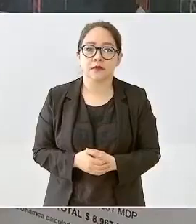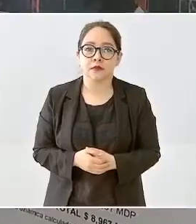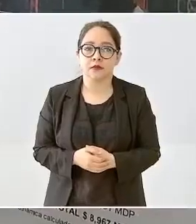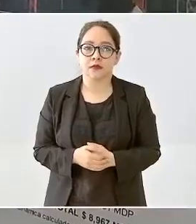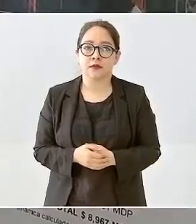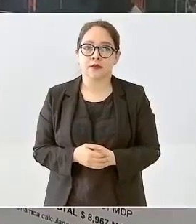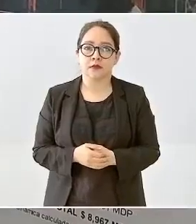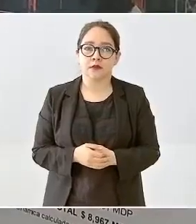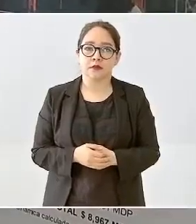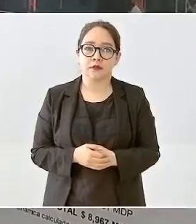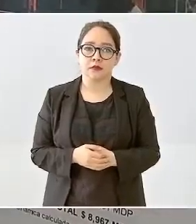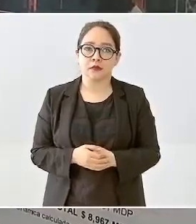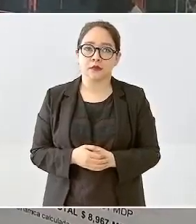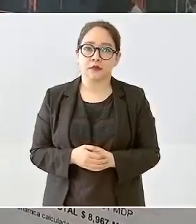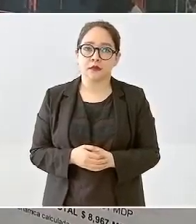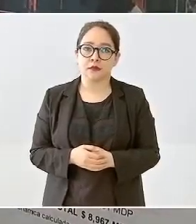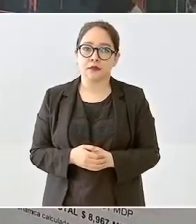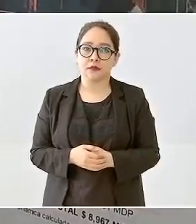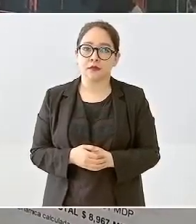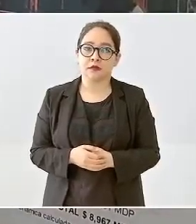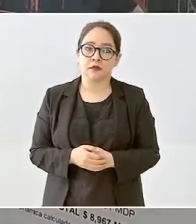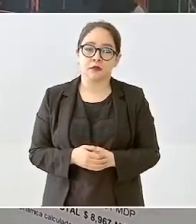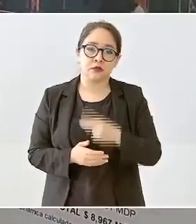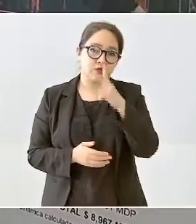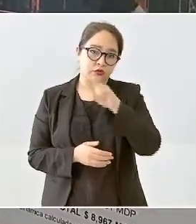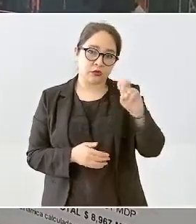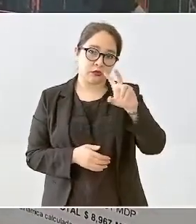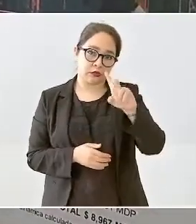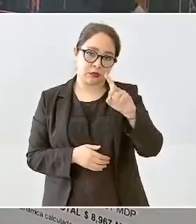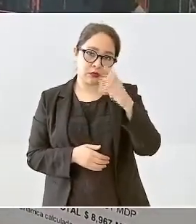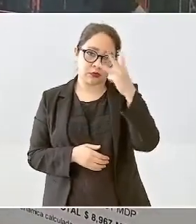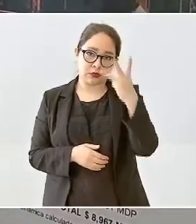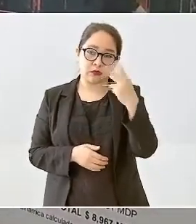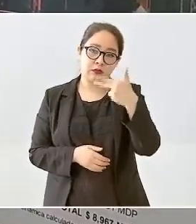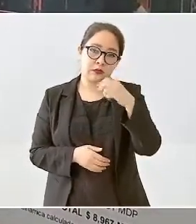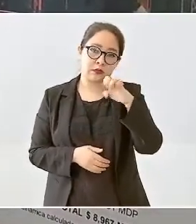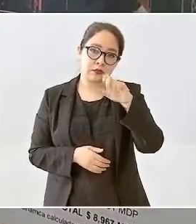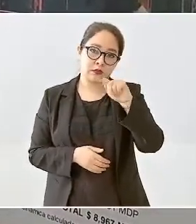son 233 hectáreas. ¿Ya lo están considerando?